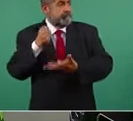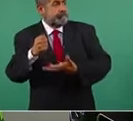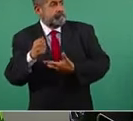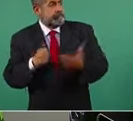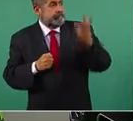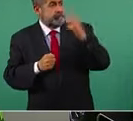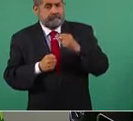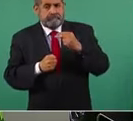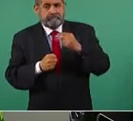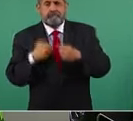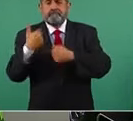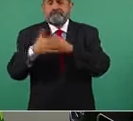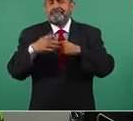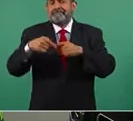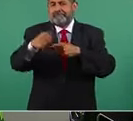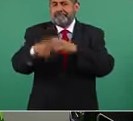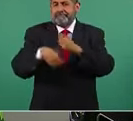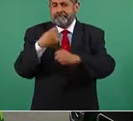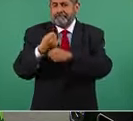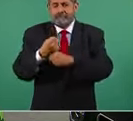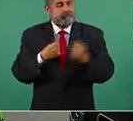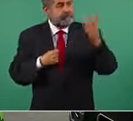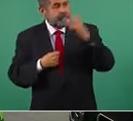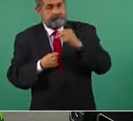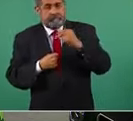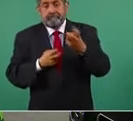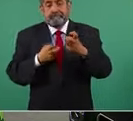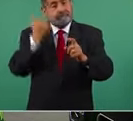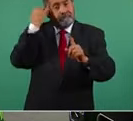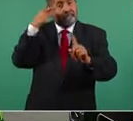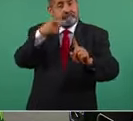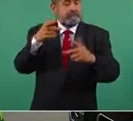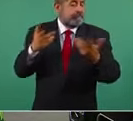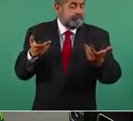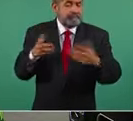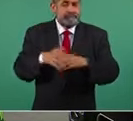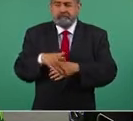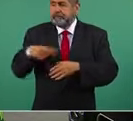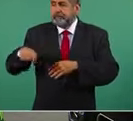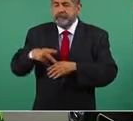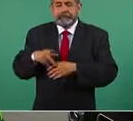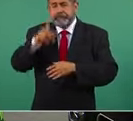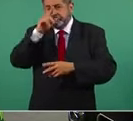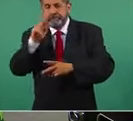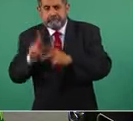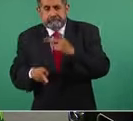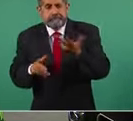presupuesto del año próximo y no continuaran